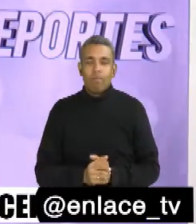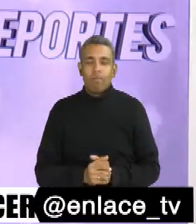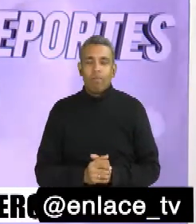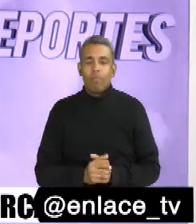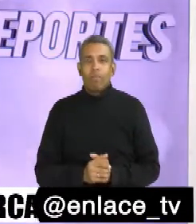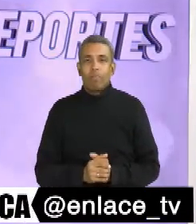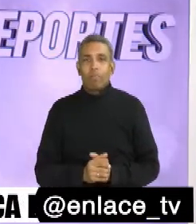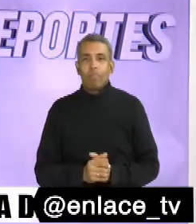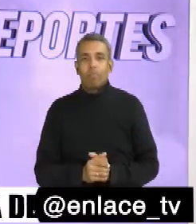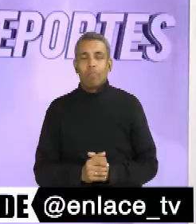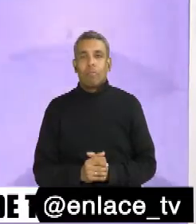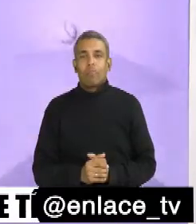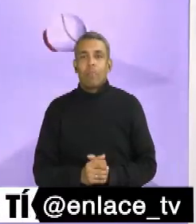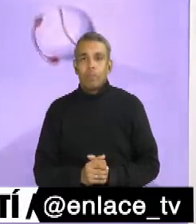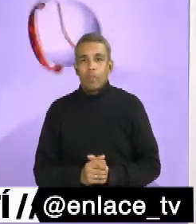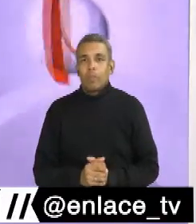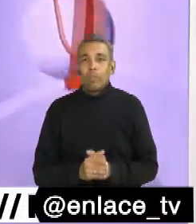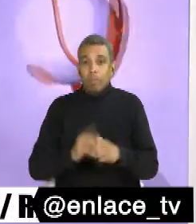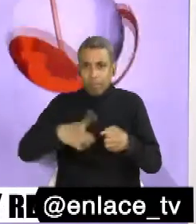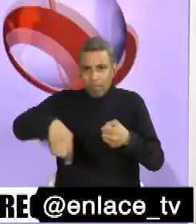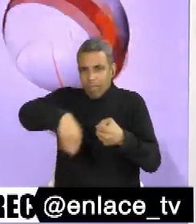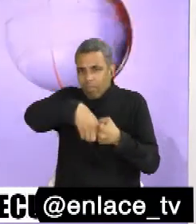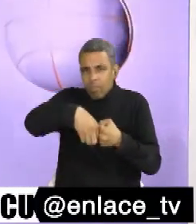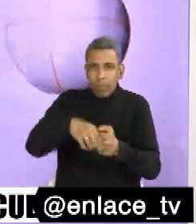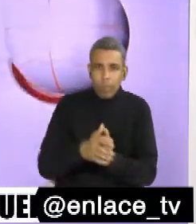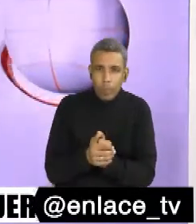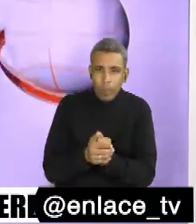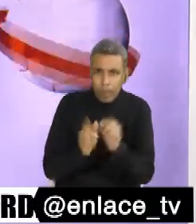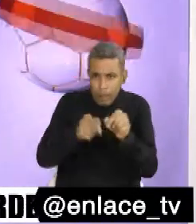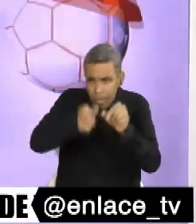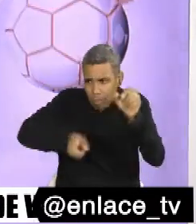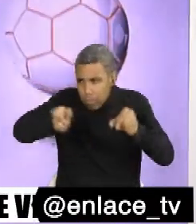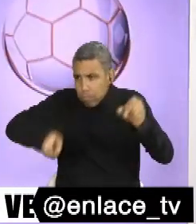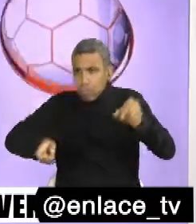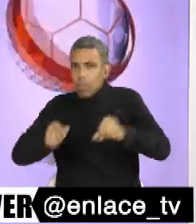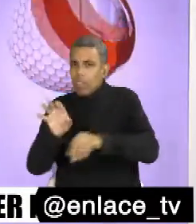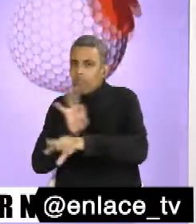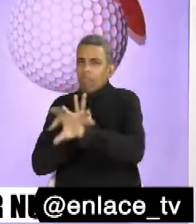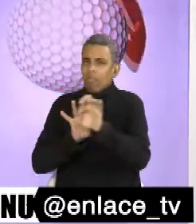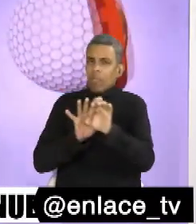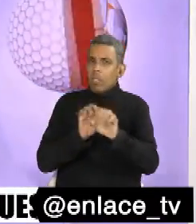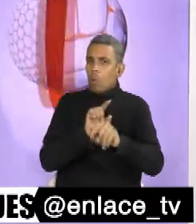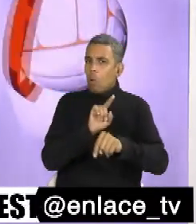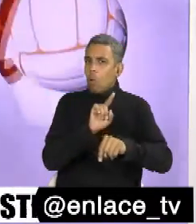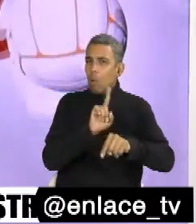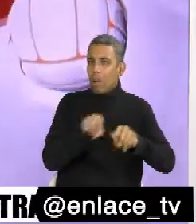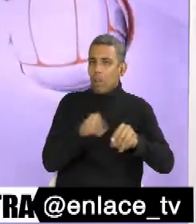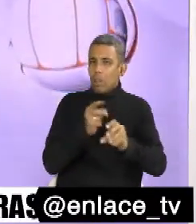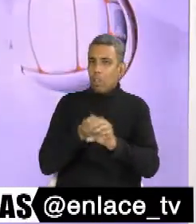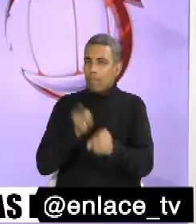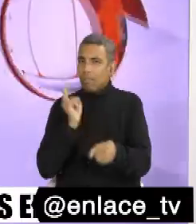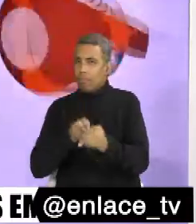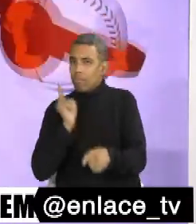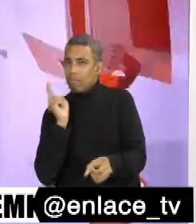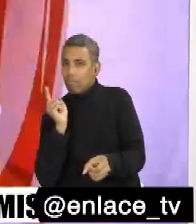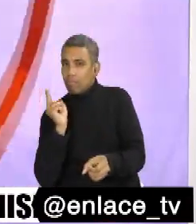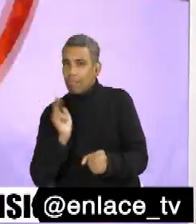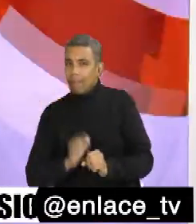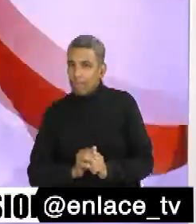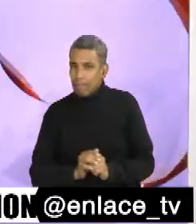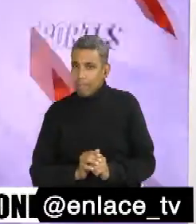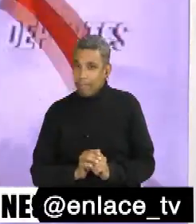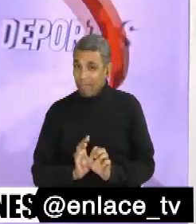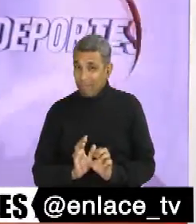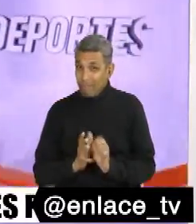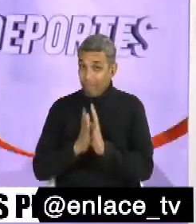Modificaciones a la nómina del equipo Alianza Petrolera se han conocido en las últimas horas. Son varias las figuras del aurinegro que llegarían